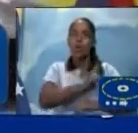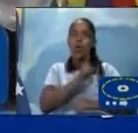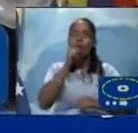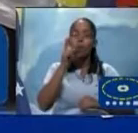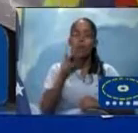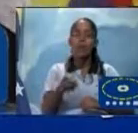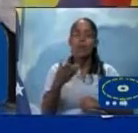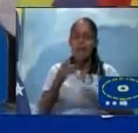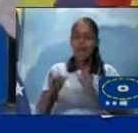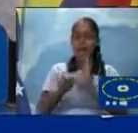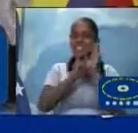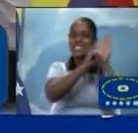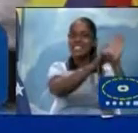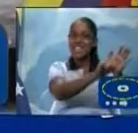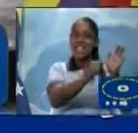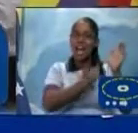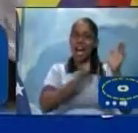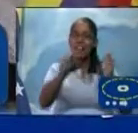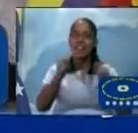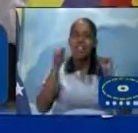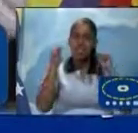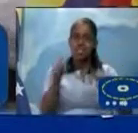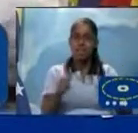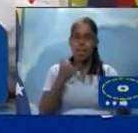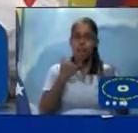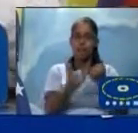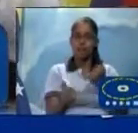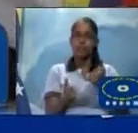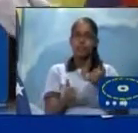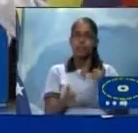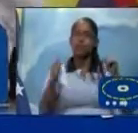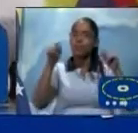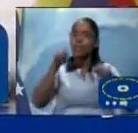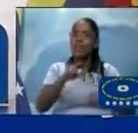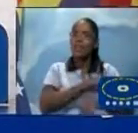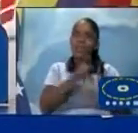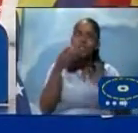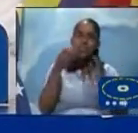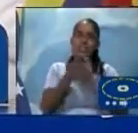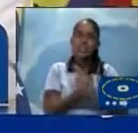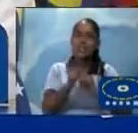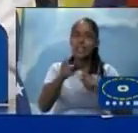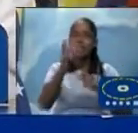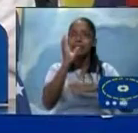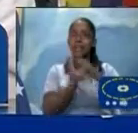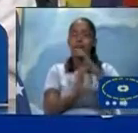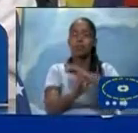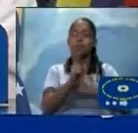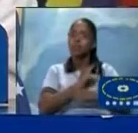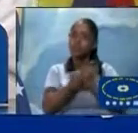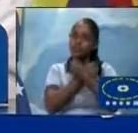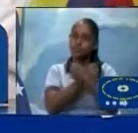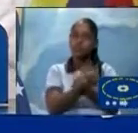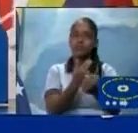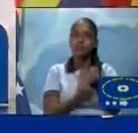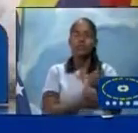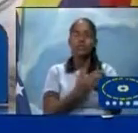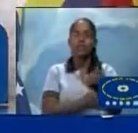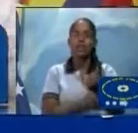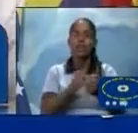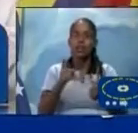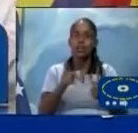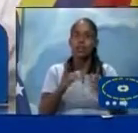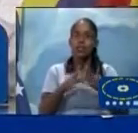de las señales del fin. De esto se trata este capítulo, mis hermanos.